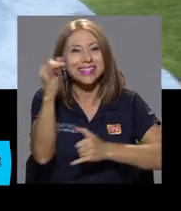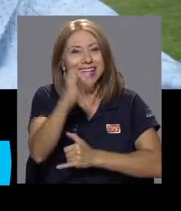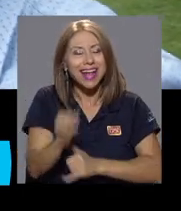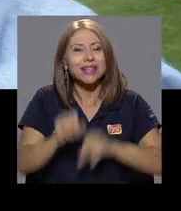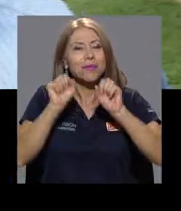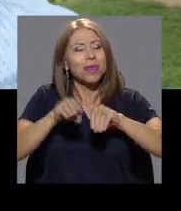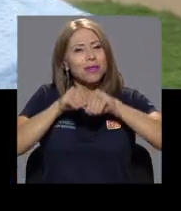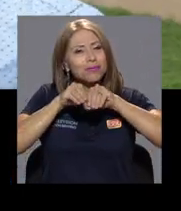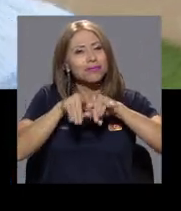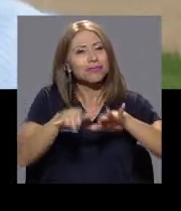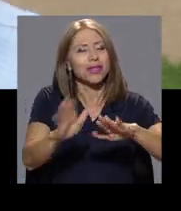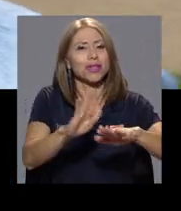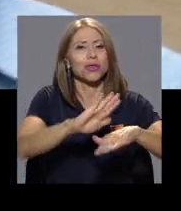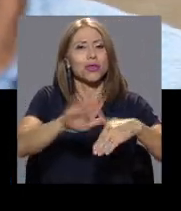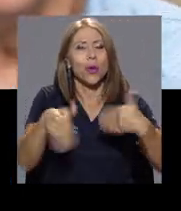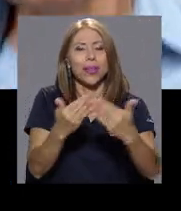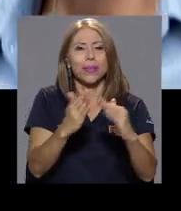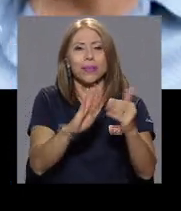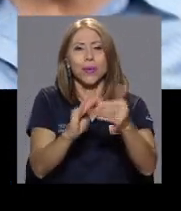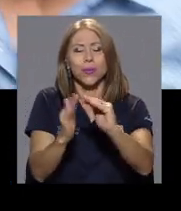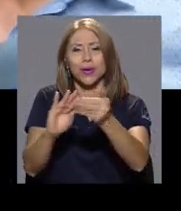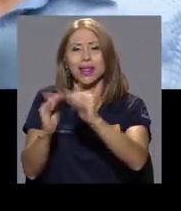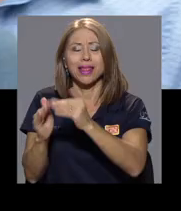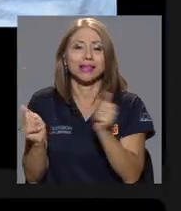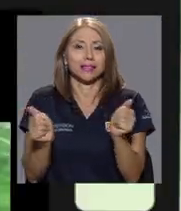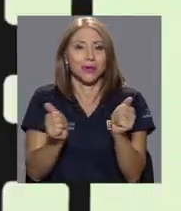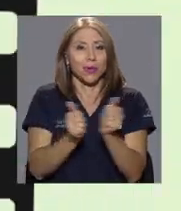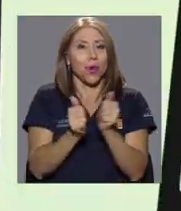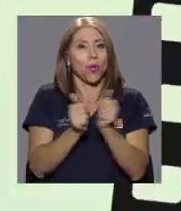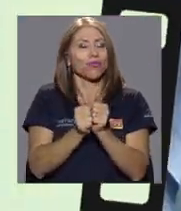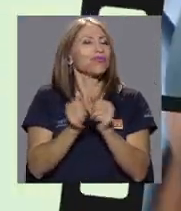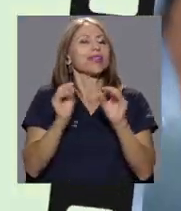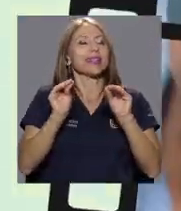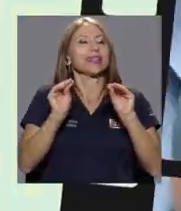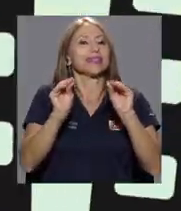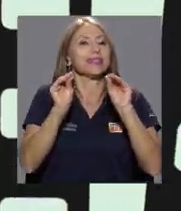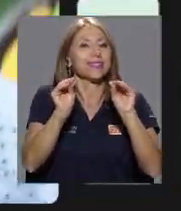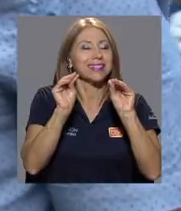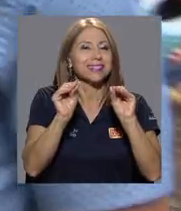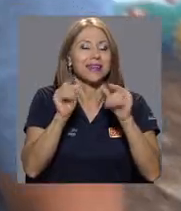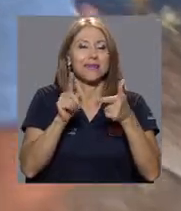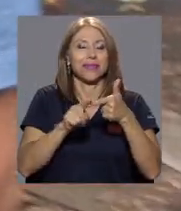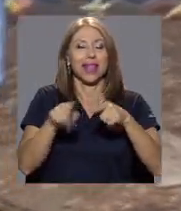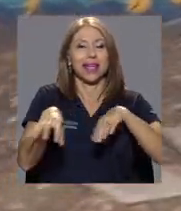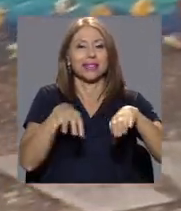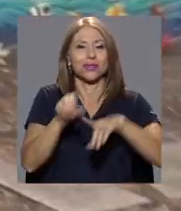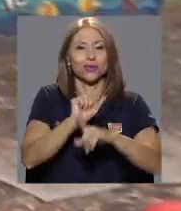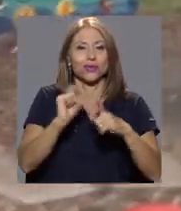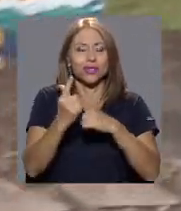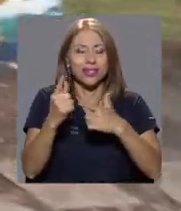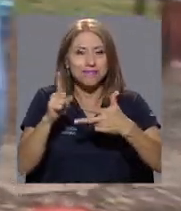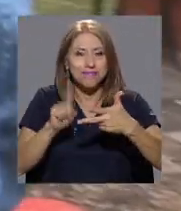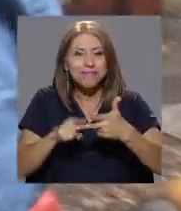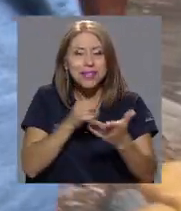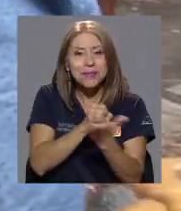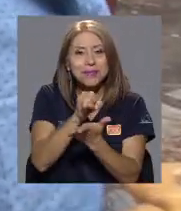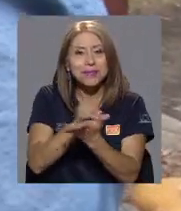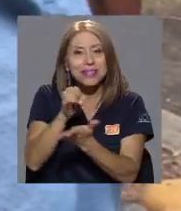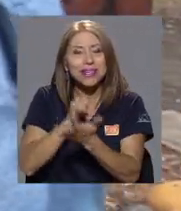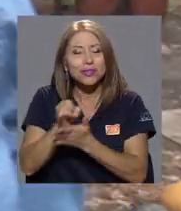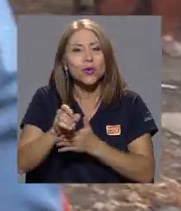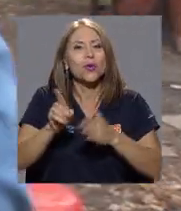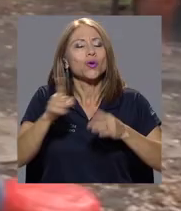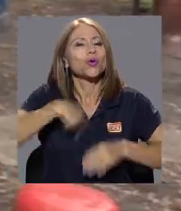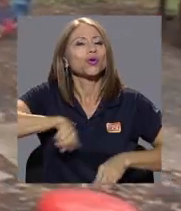a todas las comunidades, por medio del acto de docencia, de acción social y de investigación. Hemos